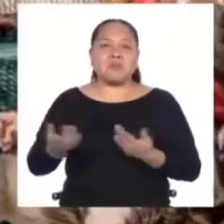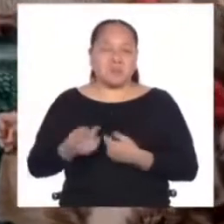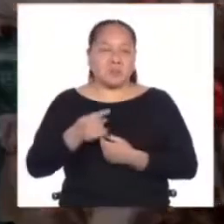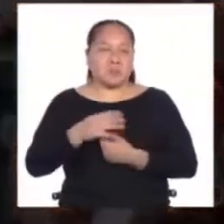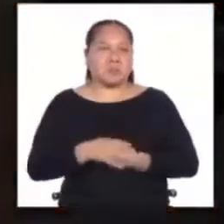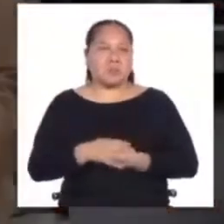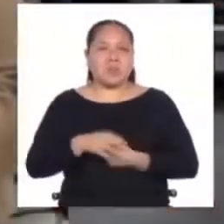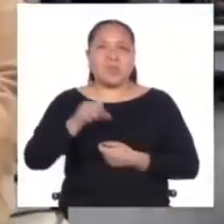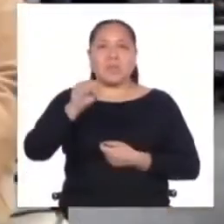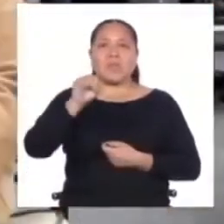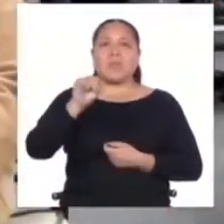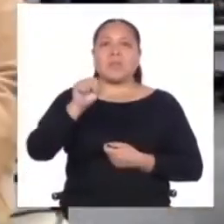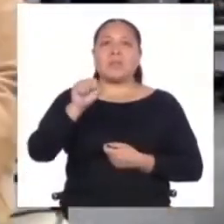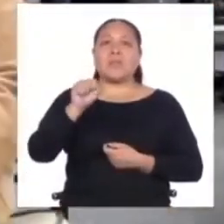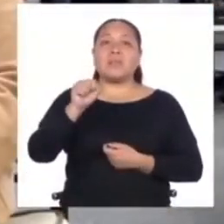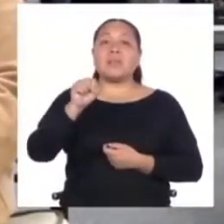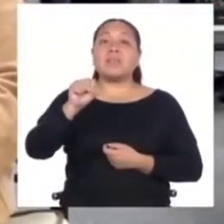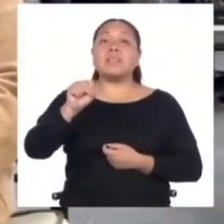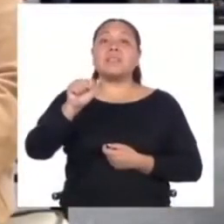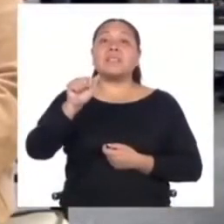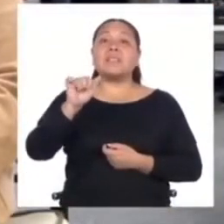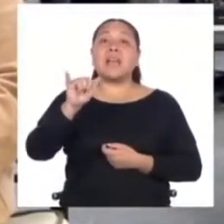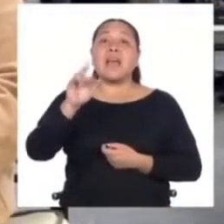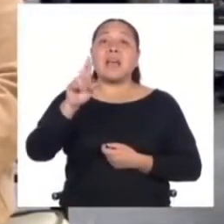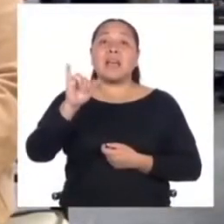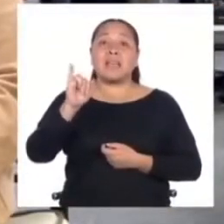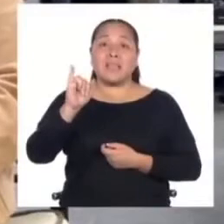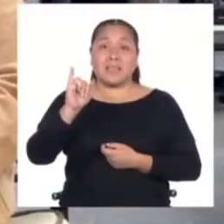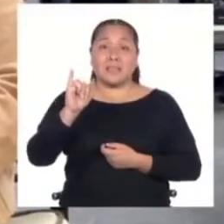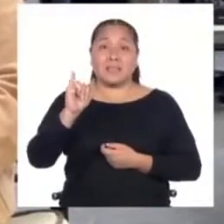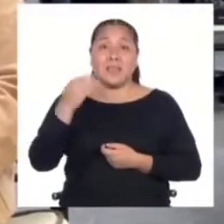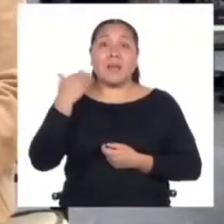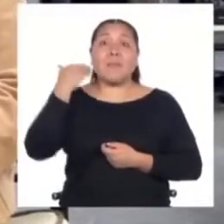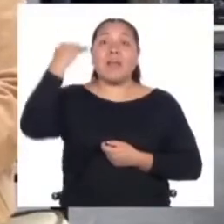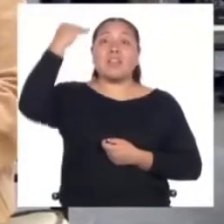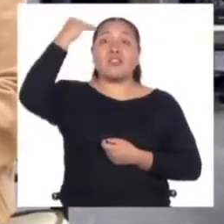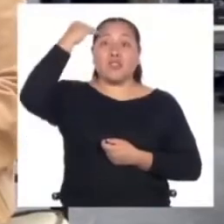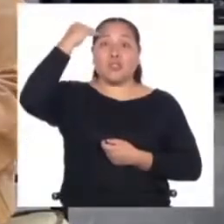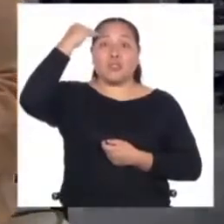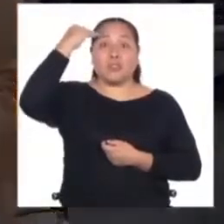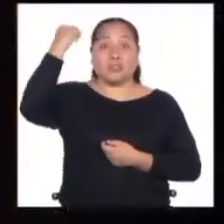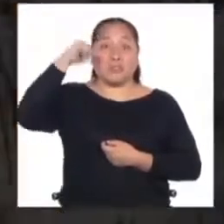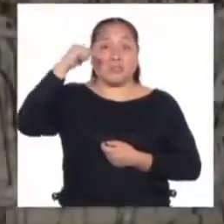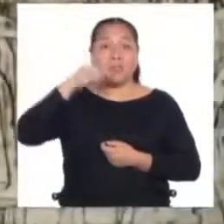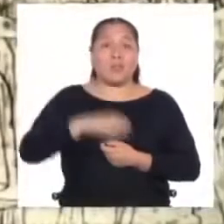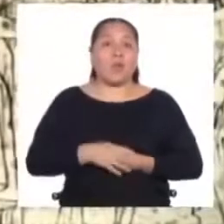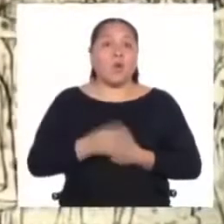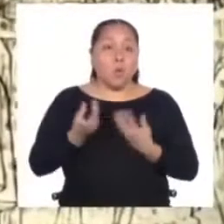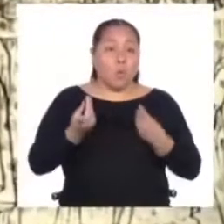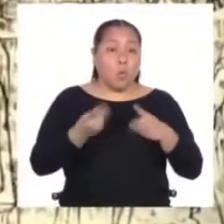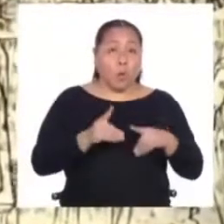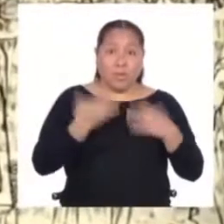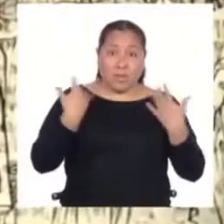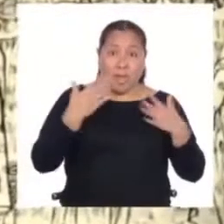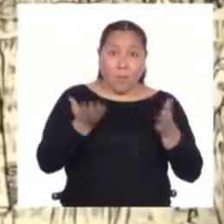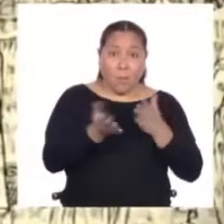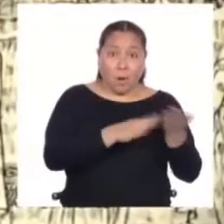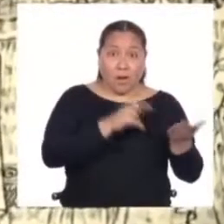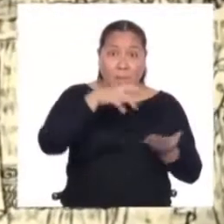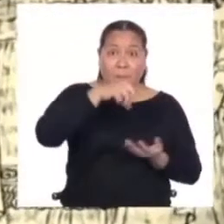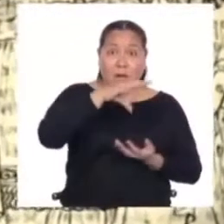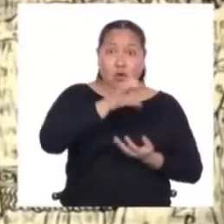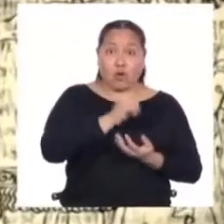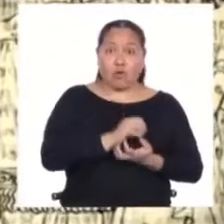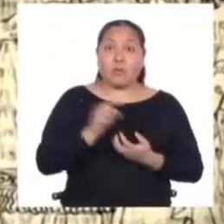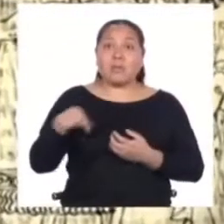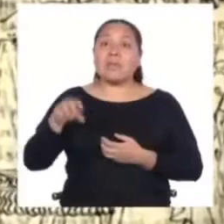De Sayri Tupac, también el hijo mayor de Manco Inca, el que le sucedió una vez que falleció Manco Inca. Estuvo